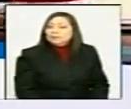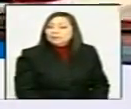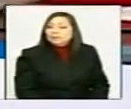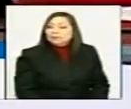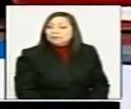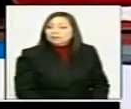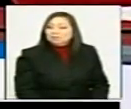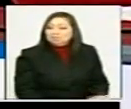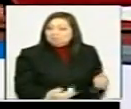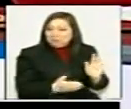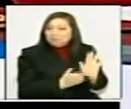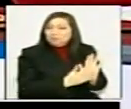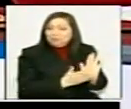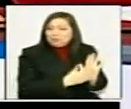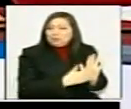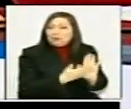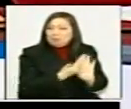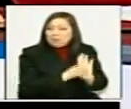Acá,